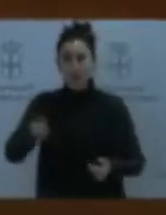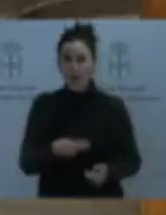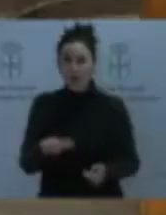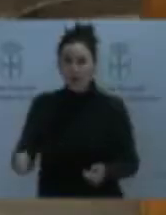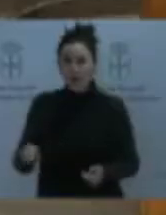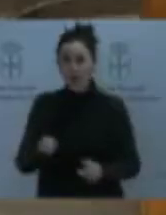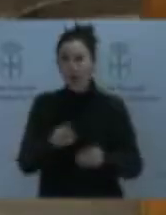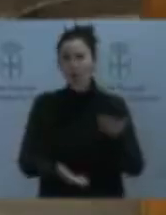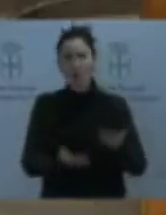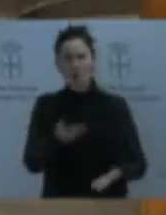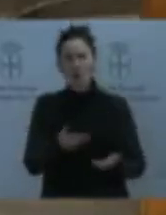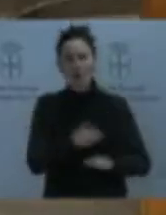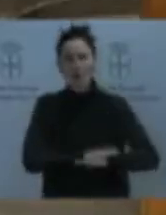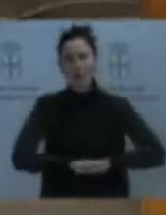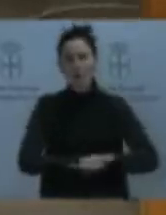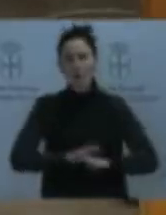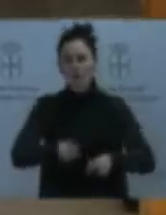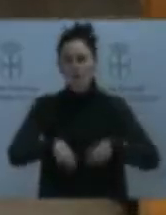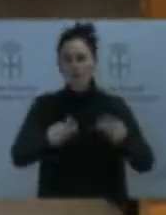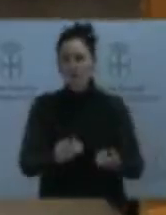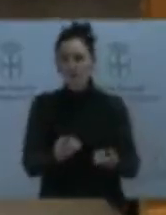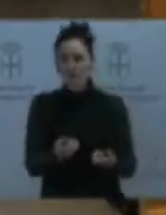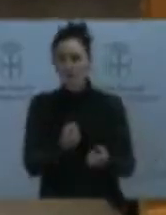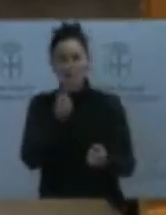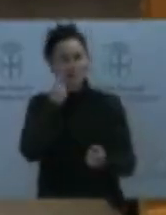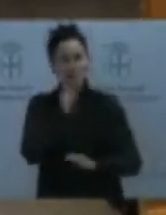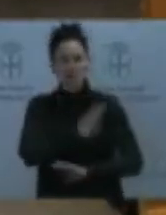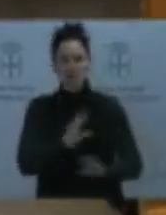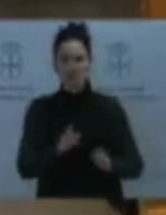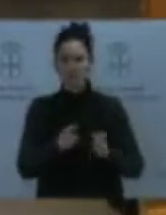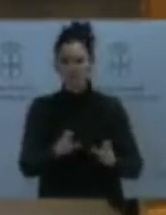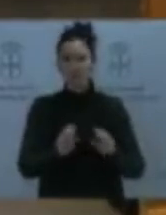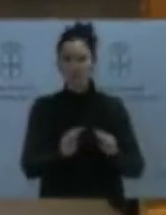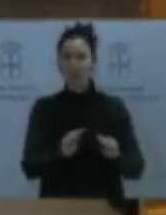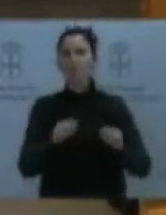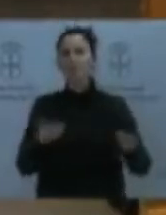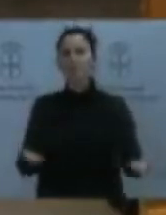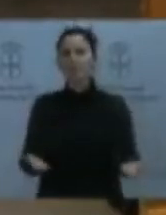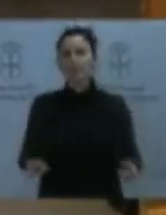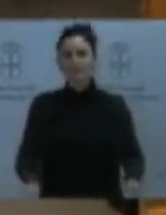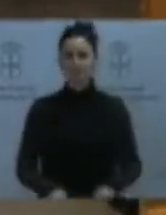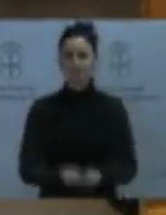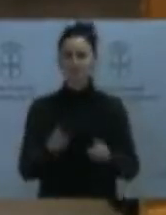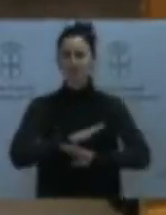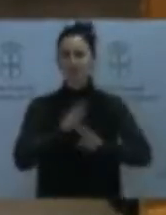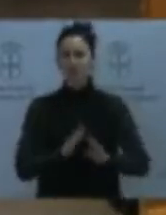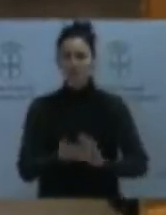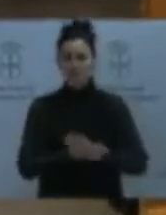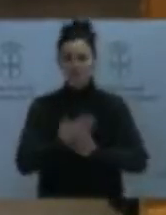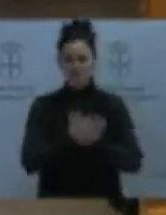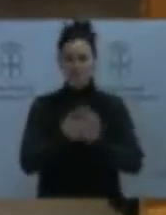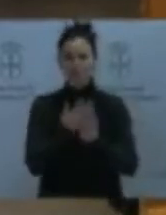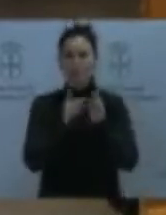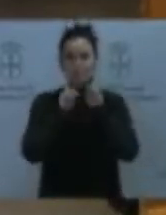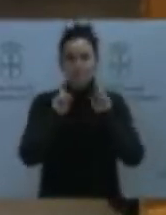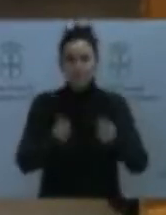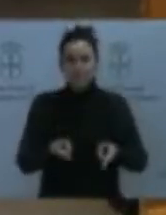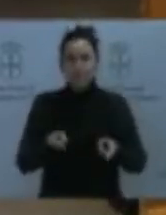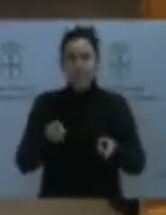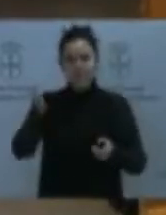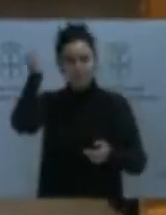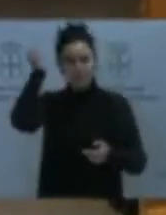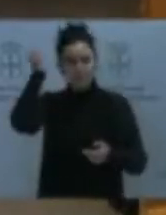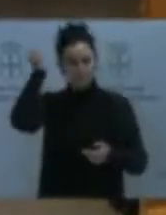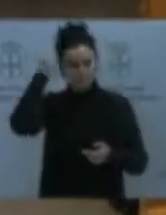de ese sector. De todas formas, hablando del caso concreto de Duro Felguera, que estamos hablando de una empresa de 160